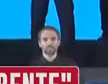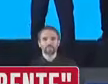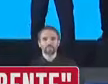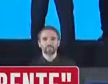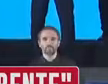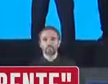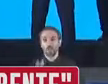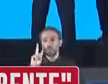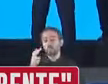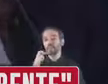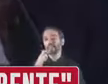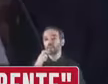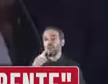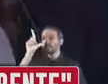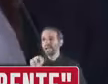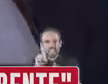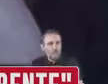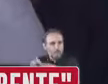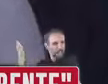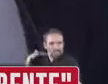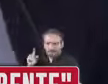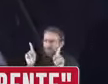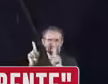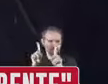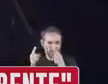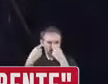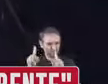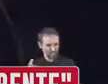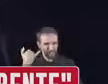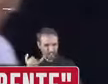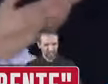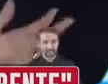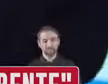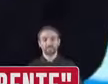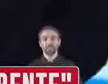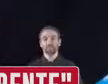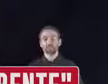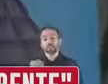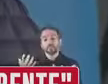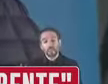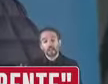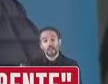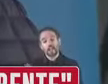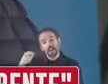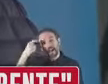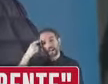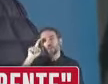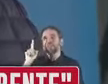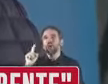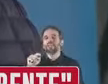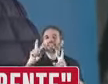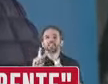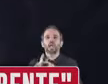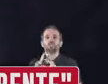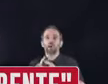el 2019 el país no era el mismo no era el mismo y esto esto no es una cuestión de